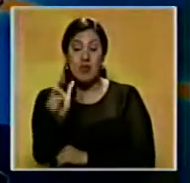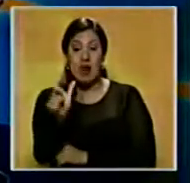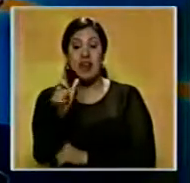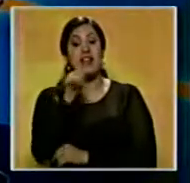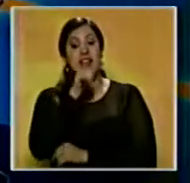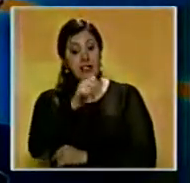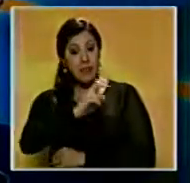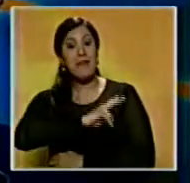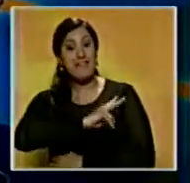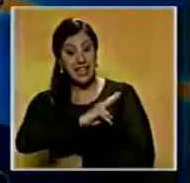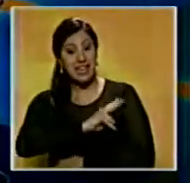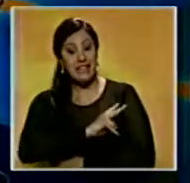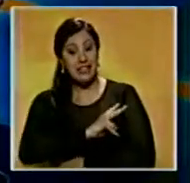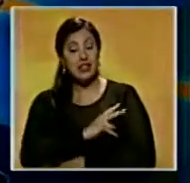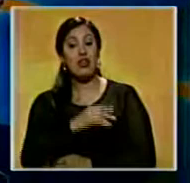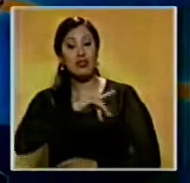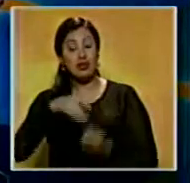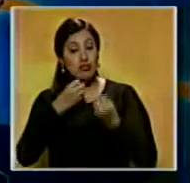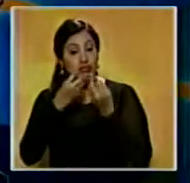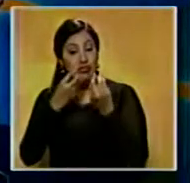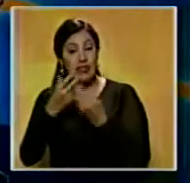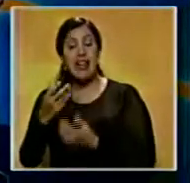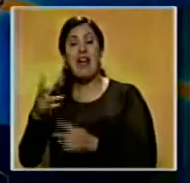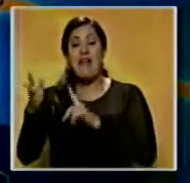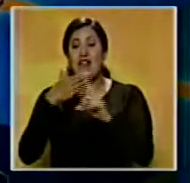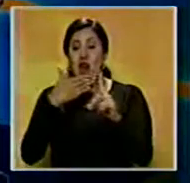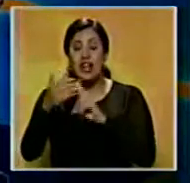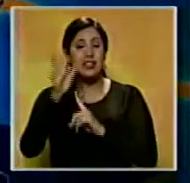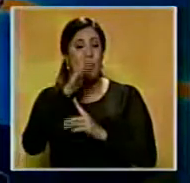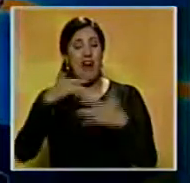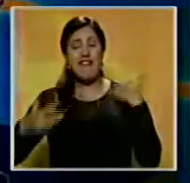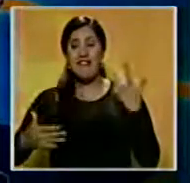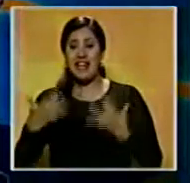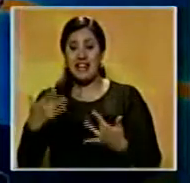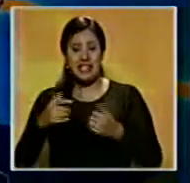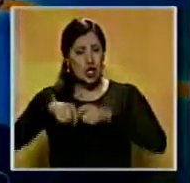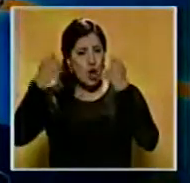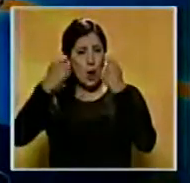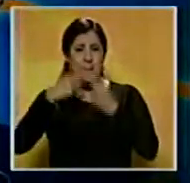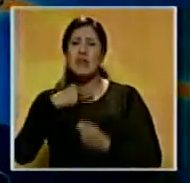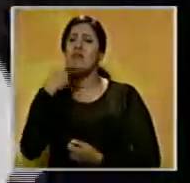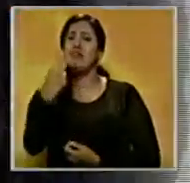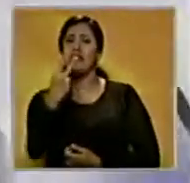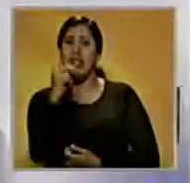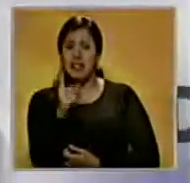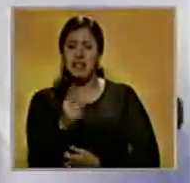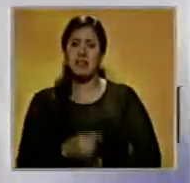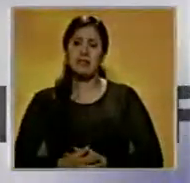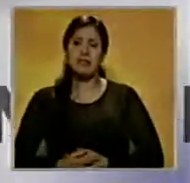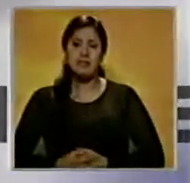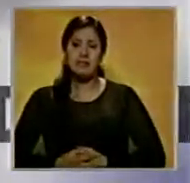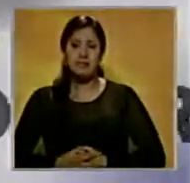Desde Noticiero Venevisión te decimos: con violencia no hay paraíso. Rompe el silencio ya.